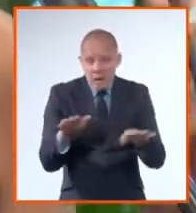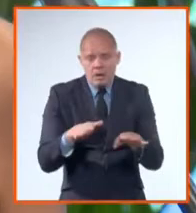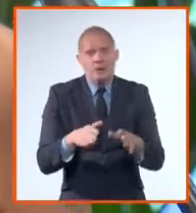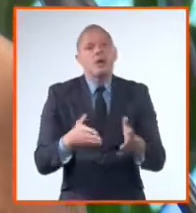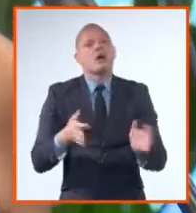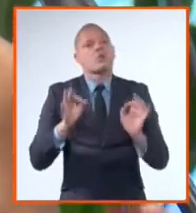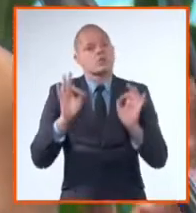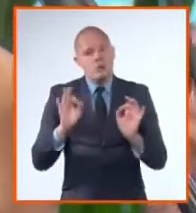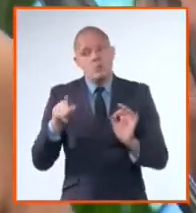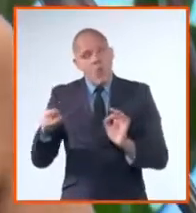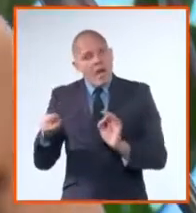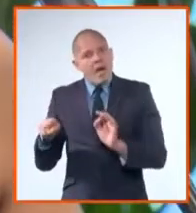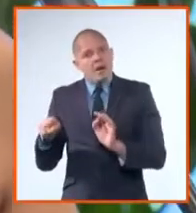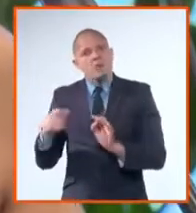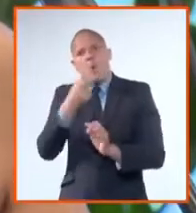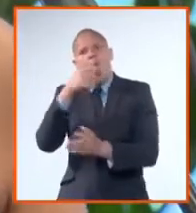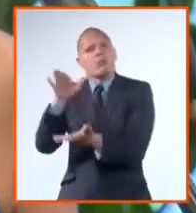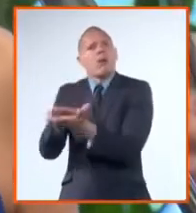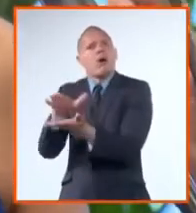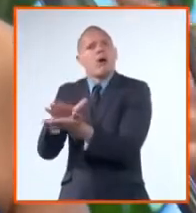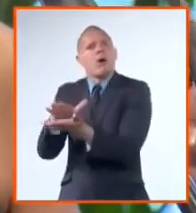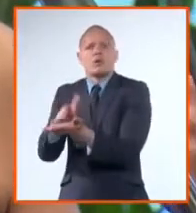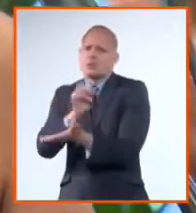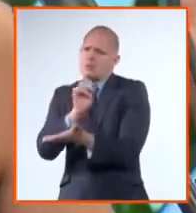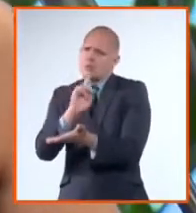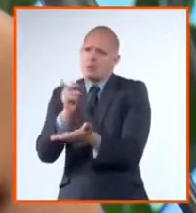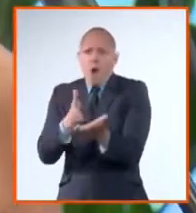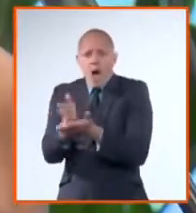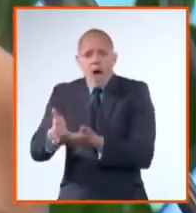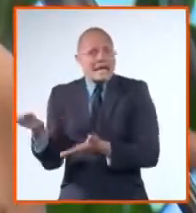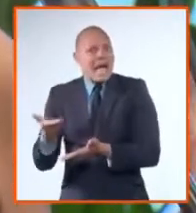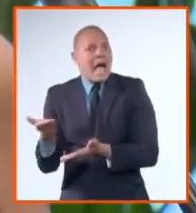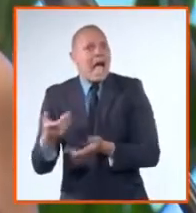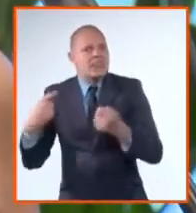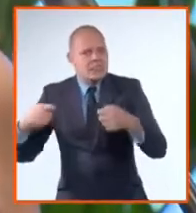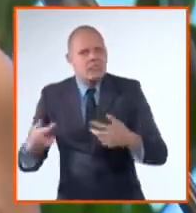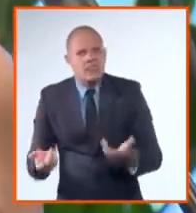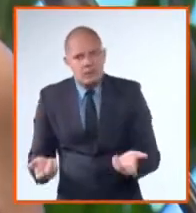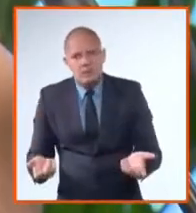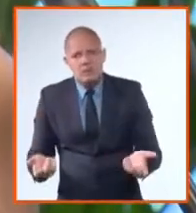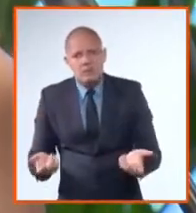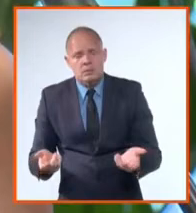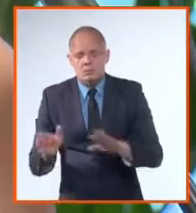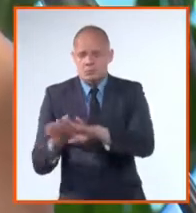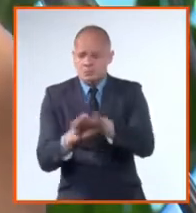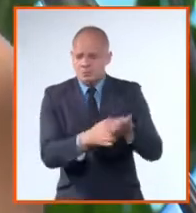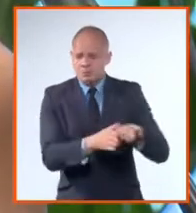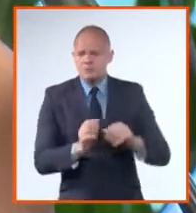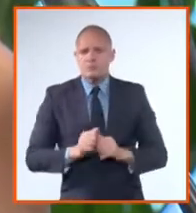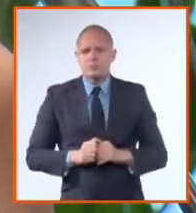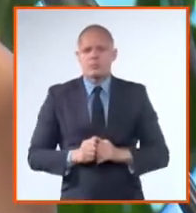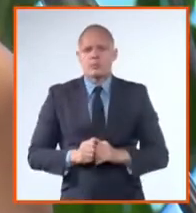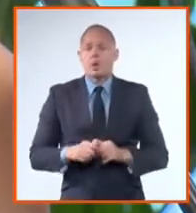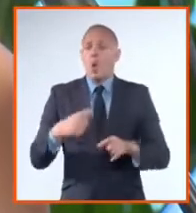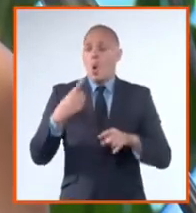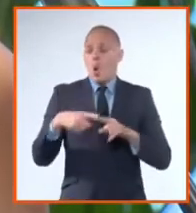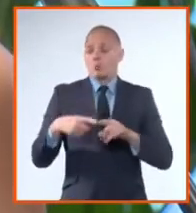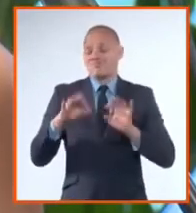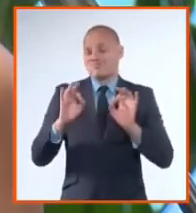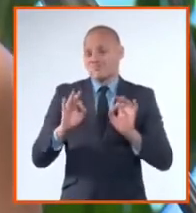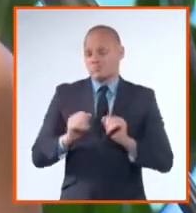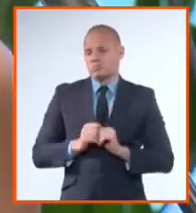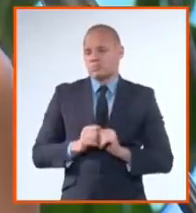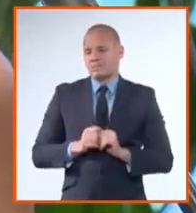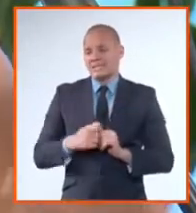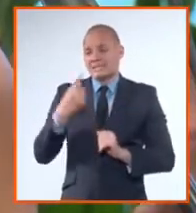un grupo grande de medicamentos sirve no solo para la indicación original, que se pueden refrescar las patentes, o sea, la propiedad intelectual